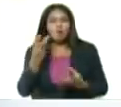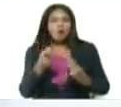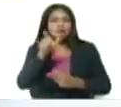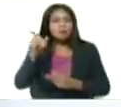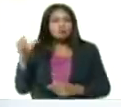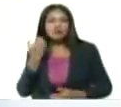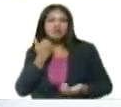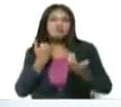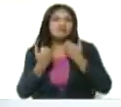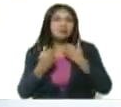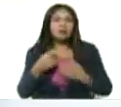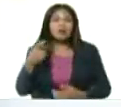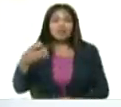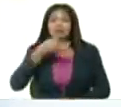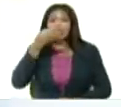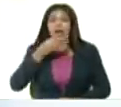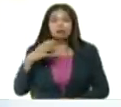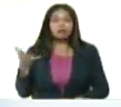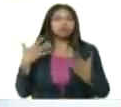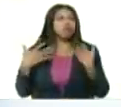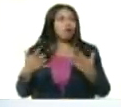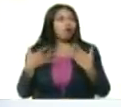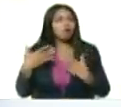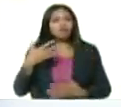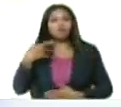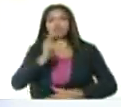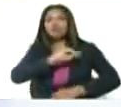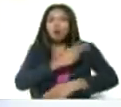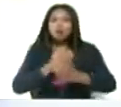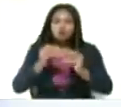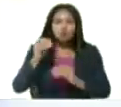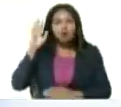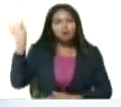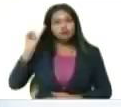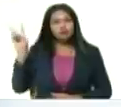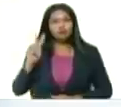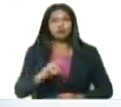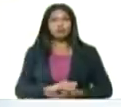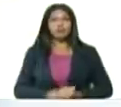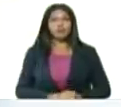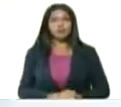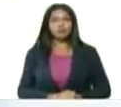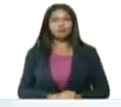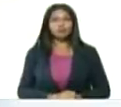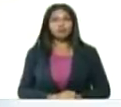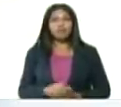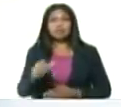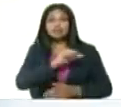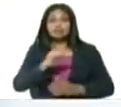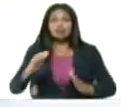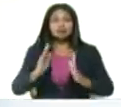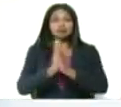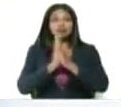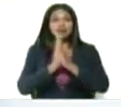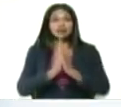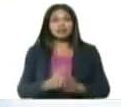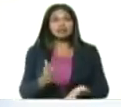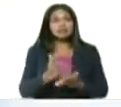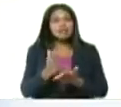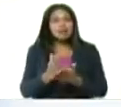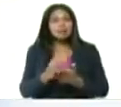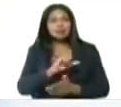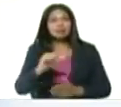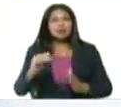tarde calurosa, está haciendo bastante calor en toda Venezuela. Estamos en la Semana Santa. Semana Santa siempre es